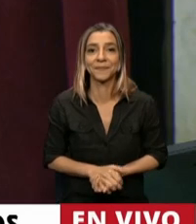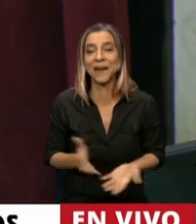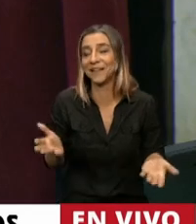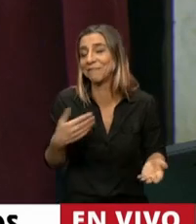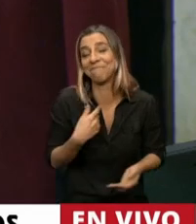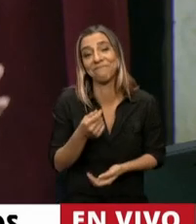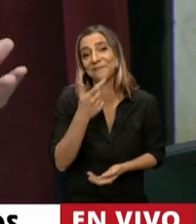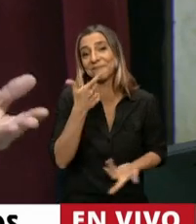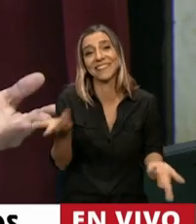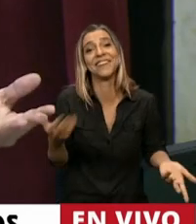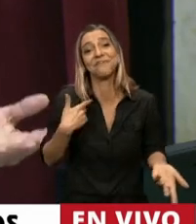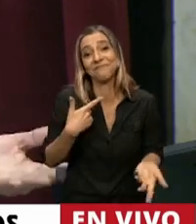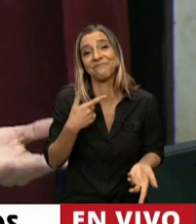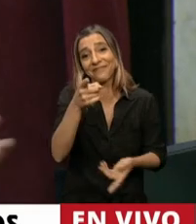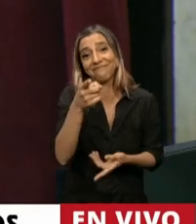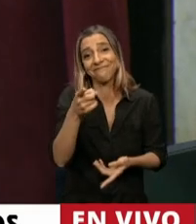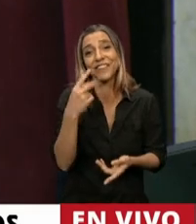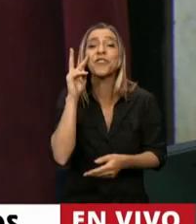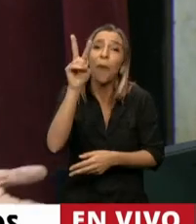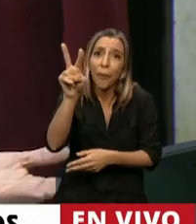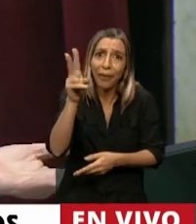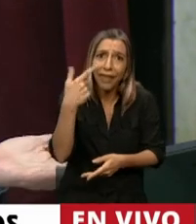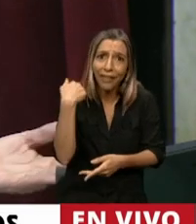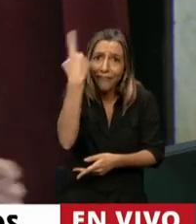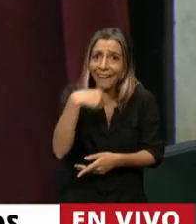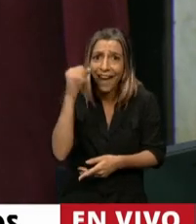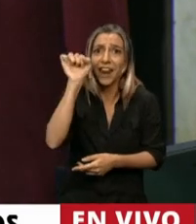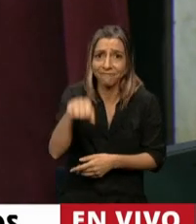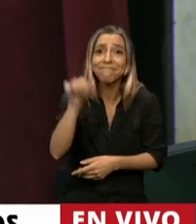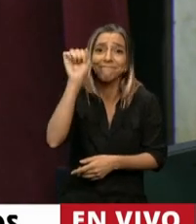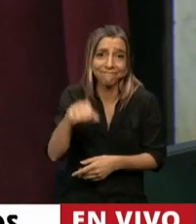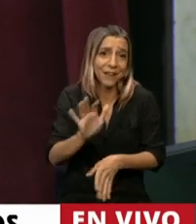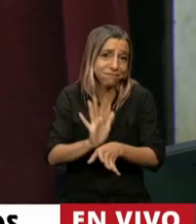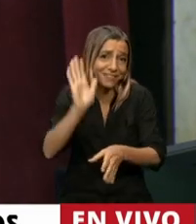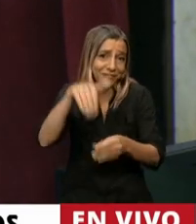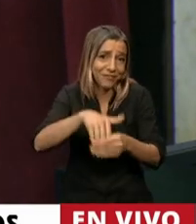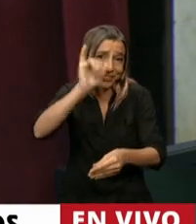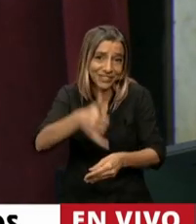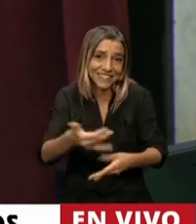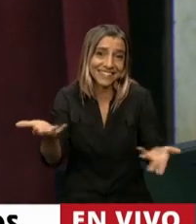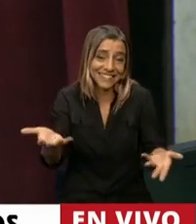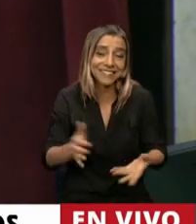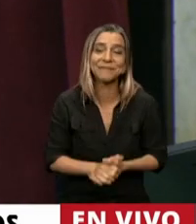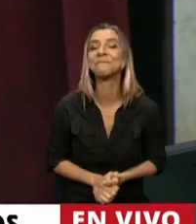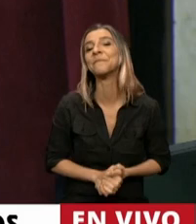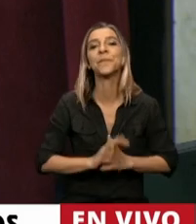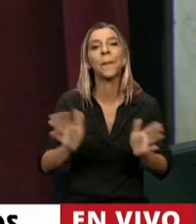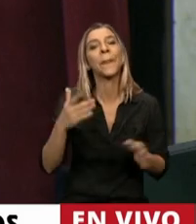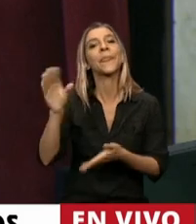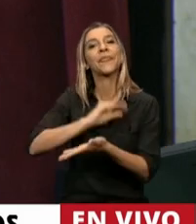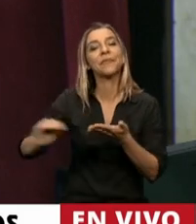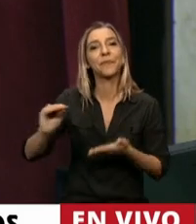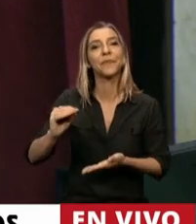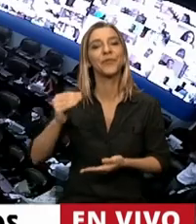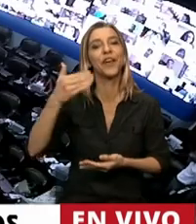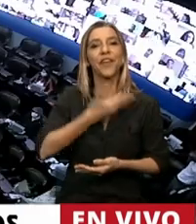Me estaba haciendo así, así es afirmativo, diputada. Diputado Maximiliano Ferraro.